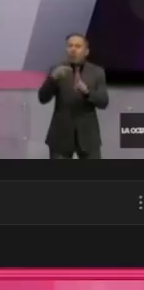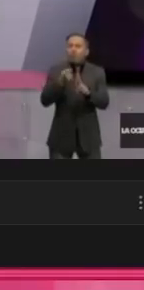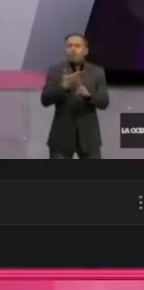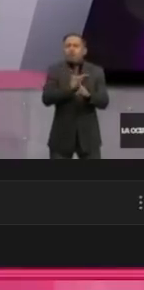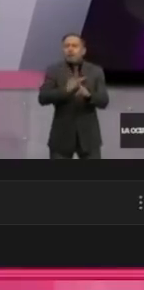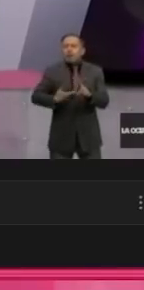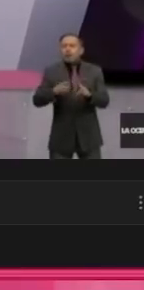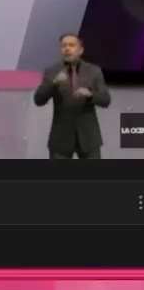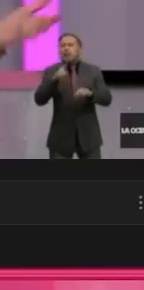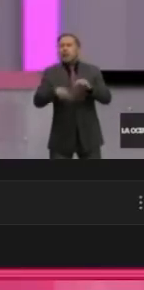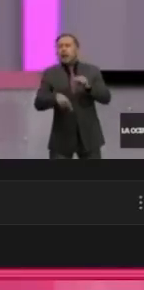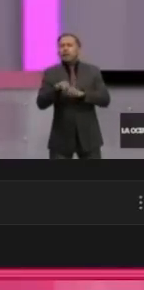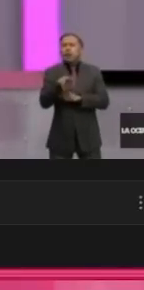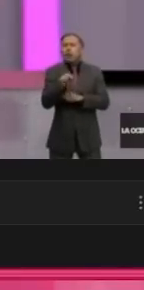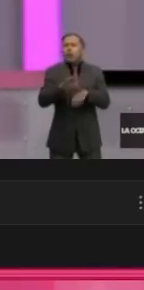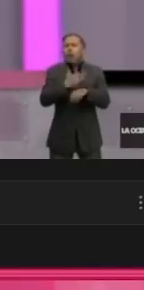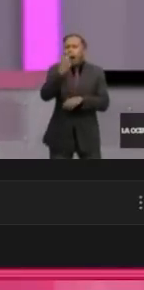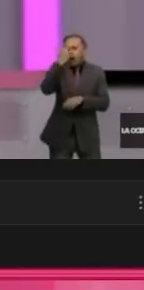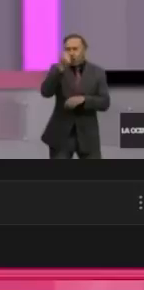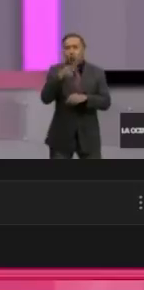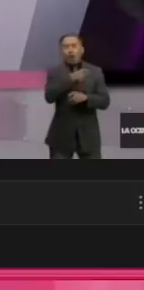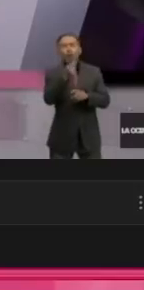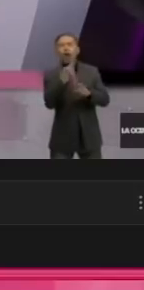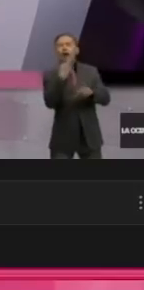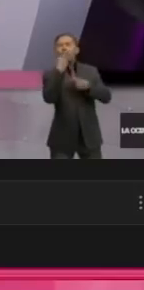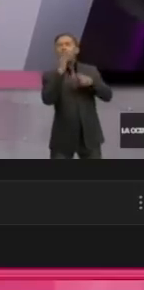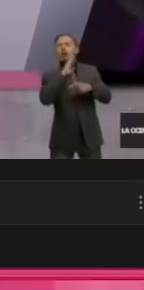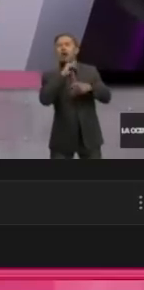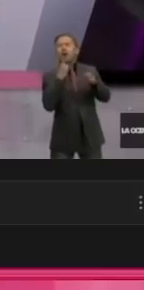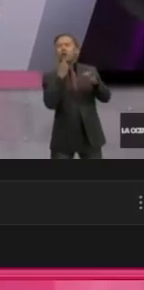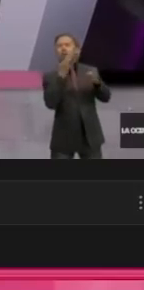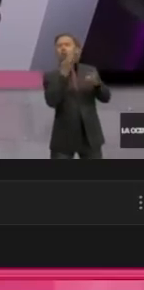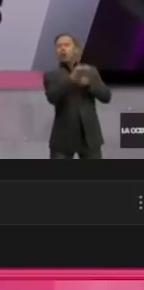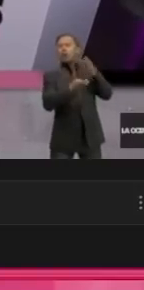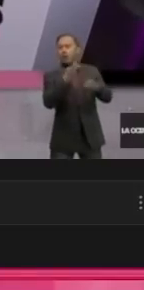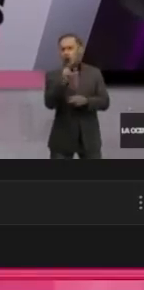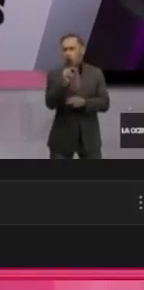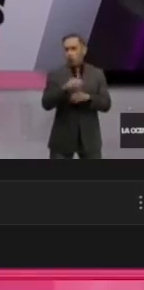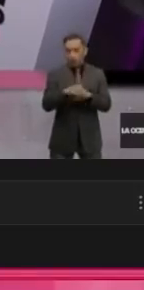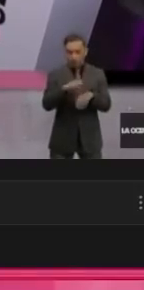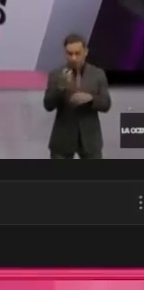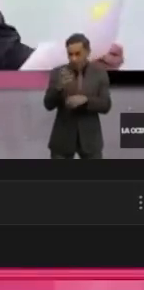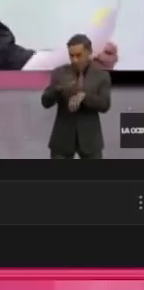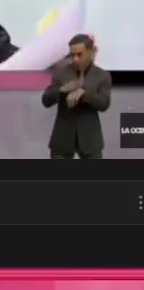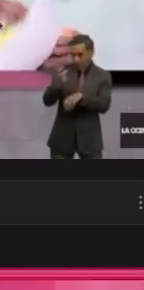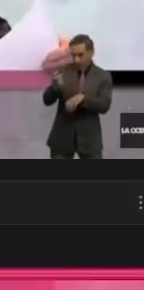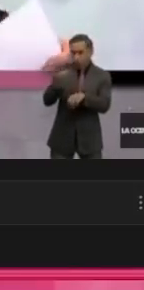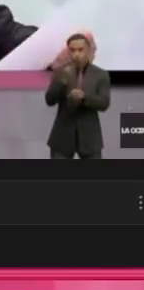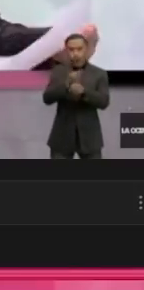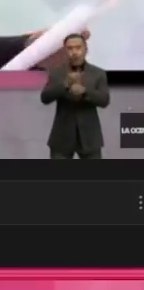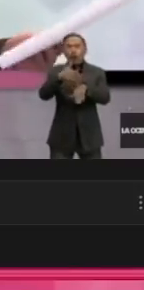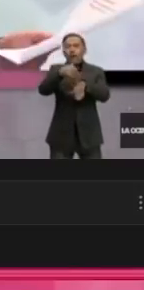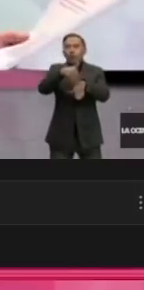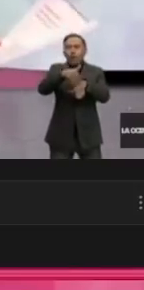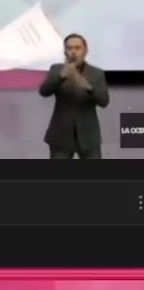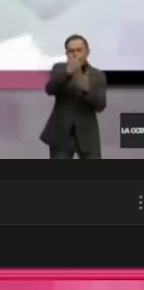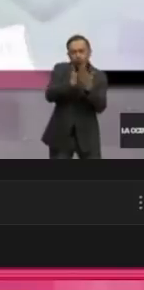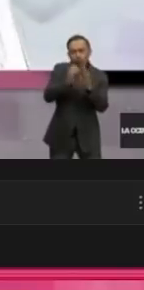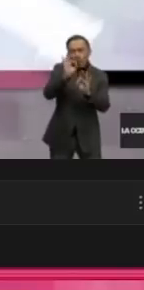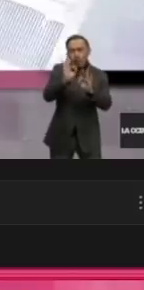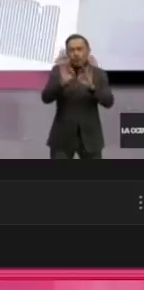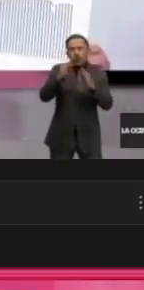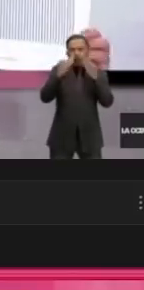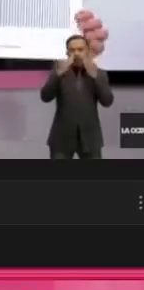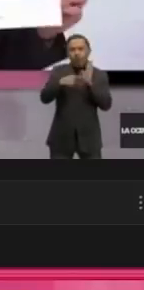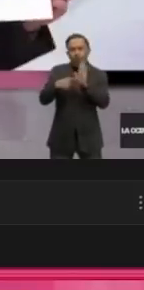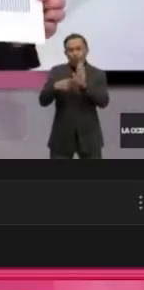revocación del mandato sin descalificar entre unos y otros. Por eso estamos viendo números, apreciada Pamela. Se dice que y eso es lo que hace que les